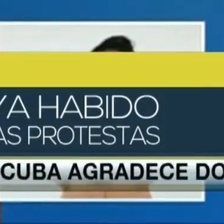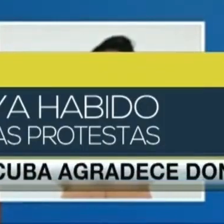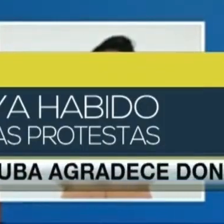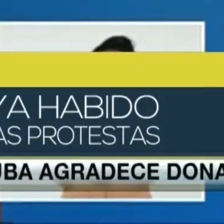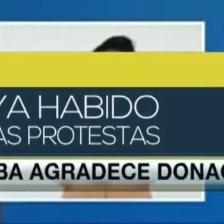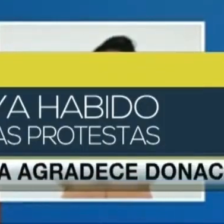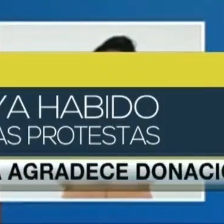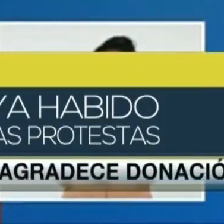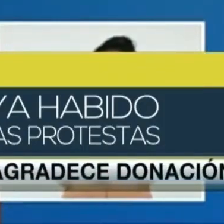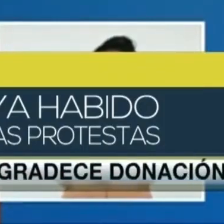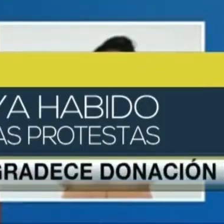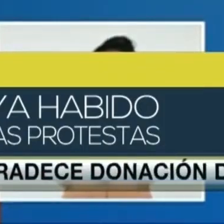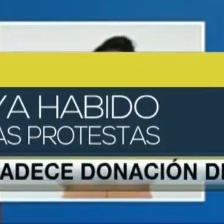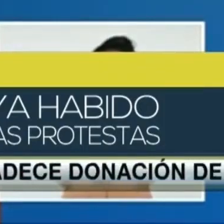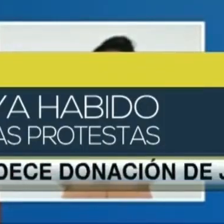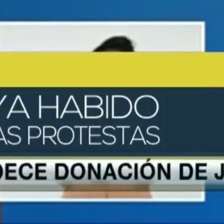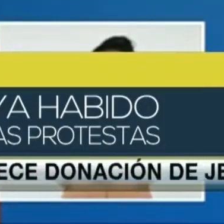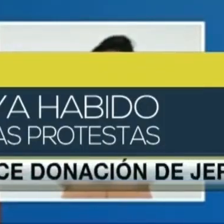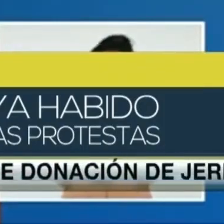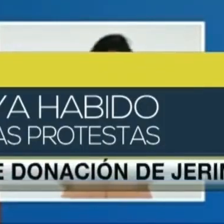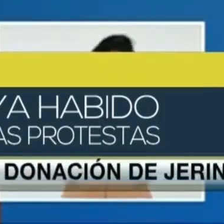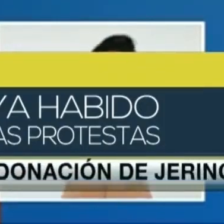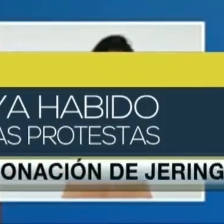buena medida controla.